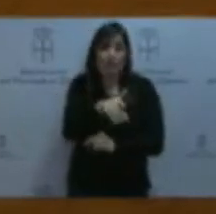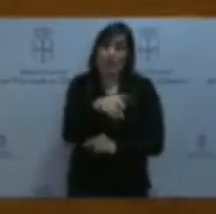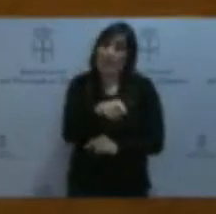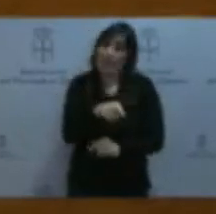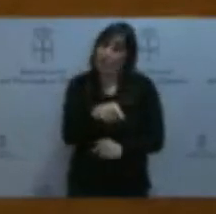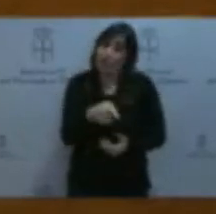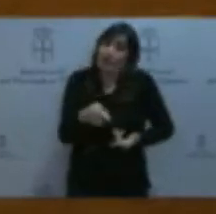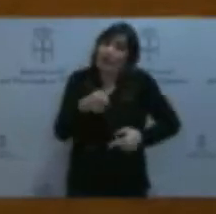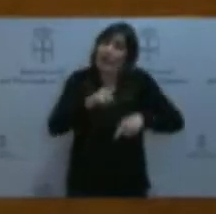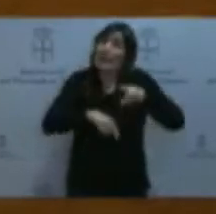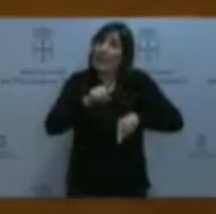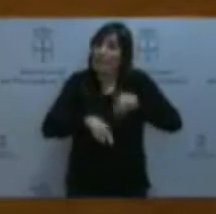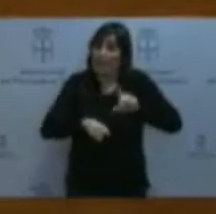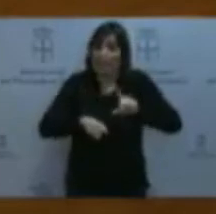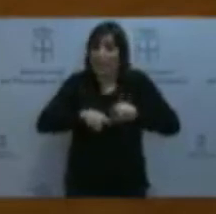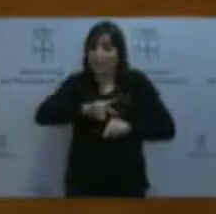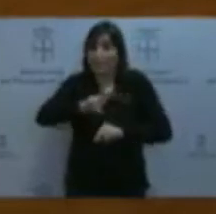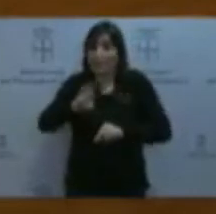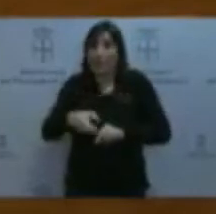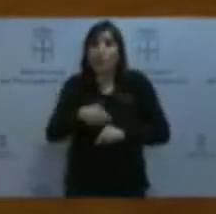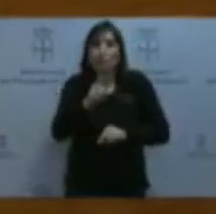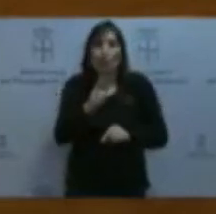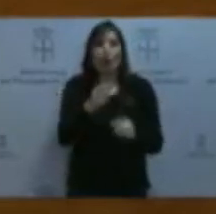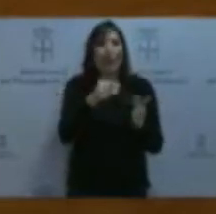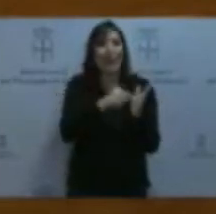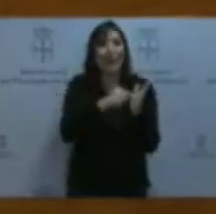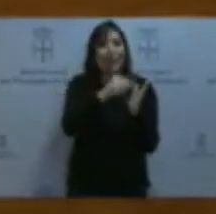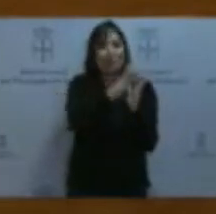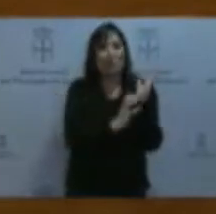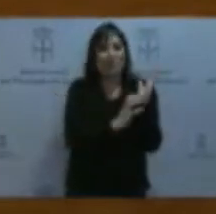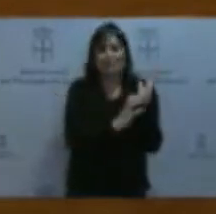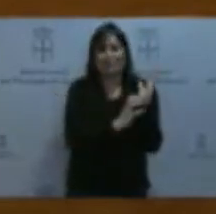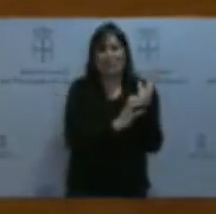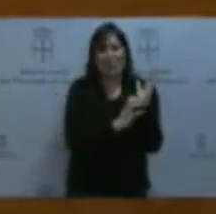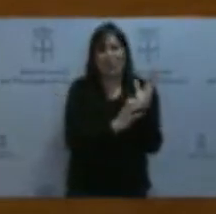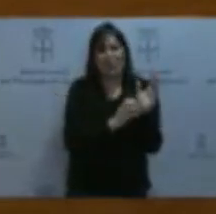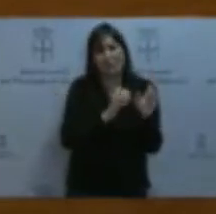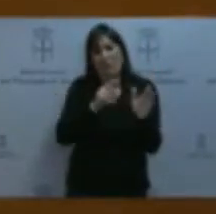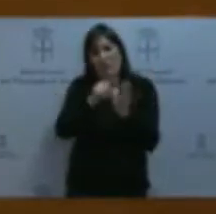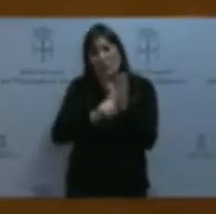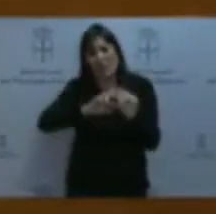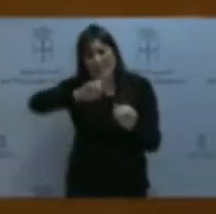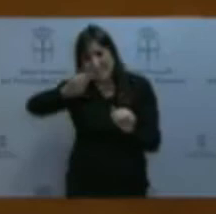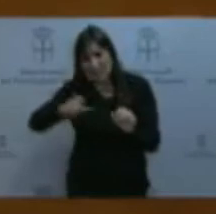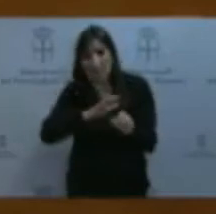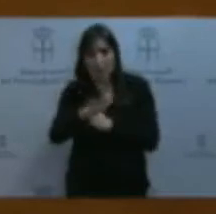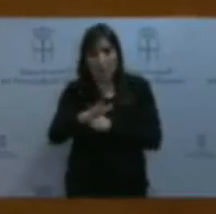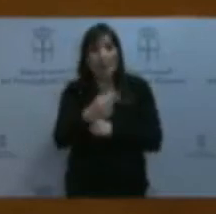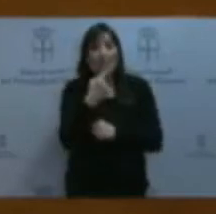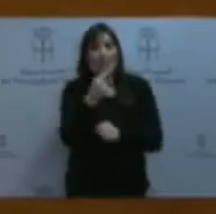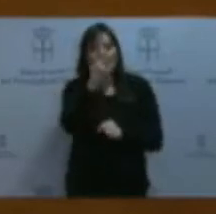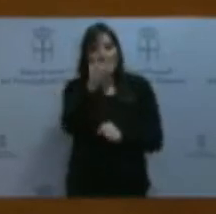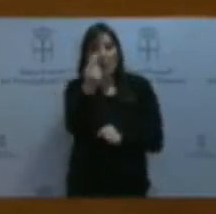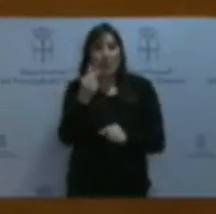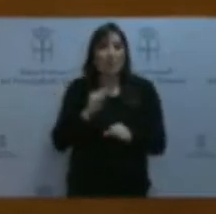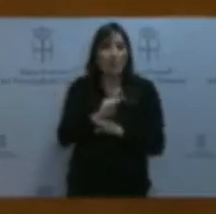una deducción en el IRPF. Dicen ustedes sobre la dotación económica estimada para el primer año asciende a 10,8